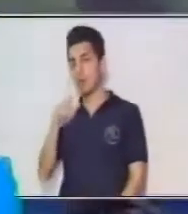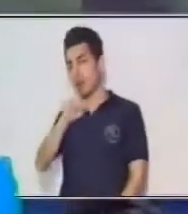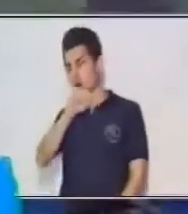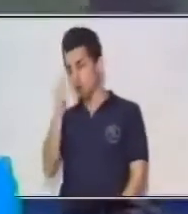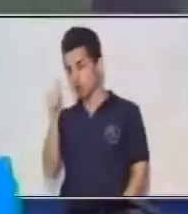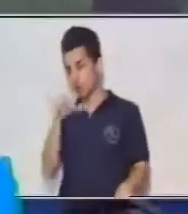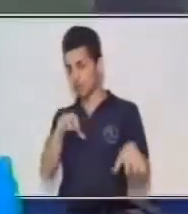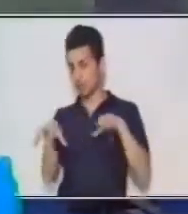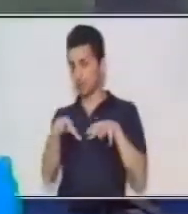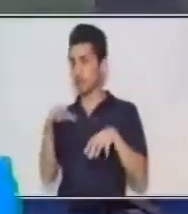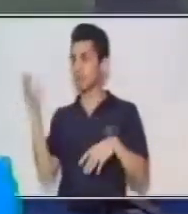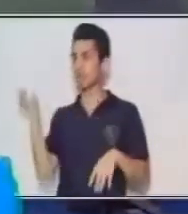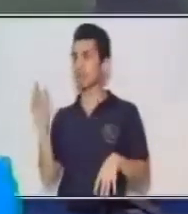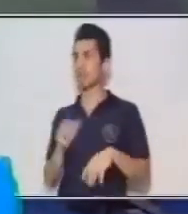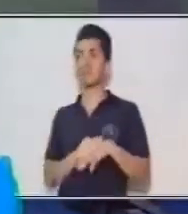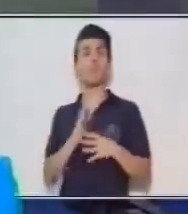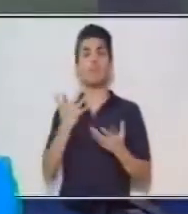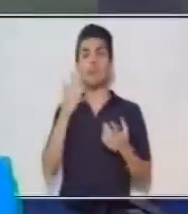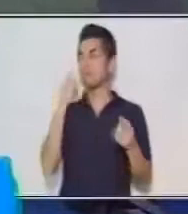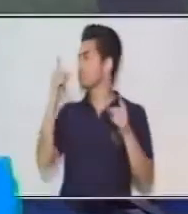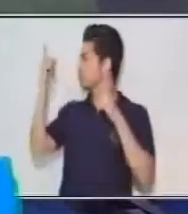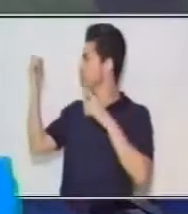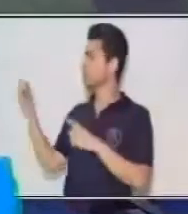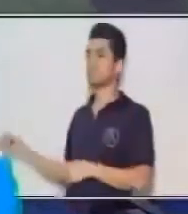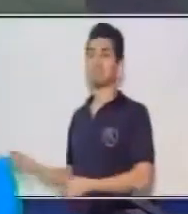actividad. ¿Qué es lo que tú ves acá?